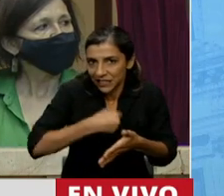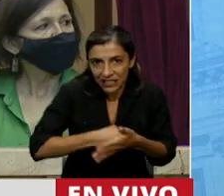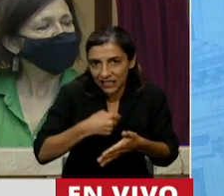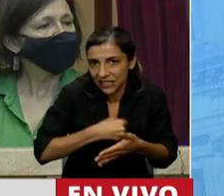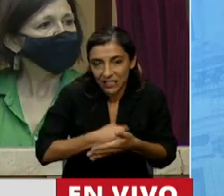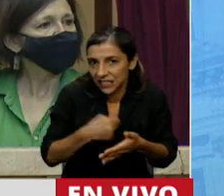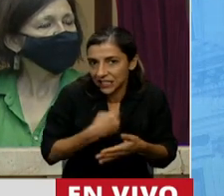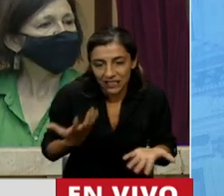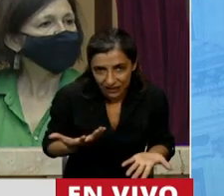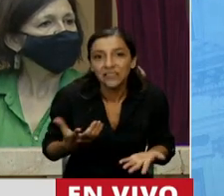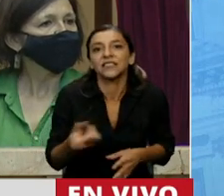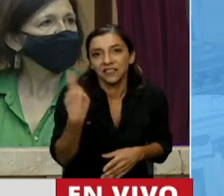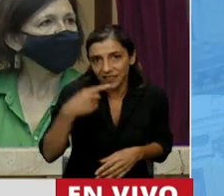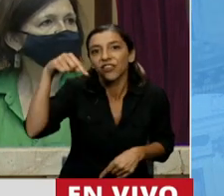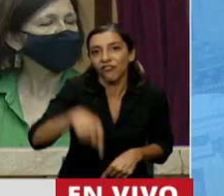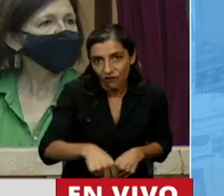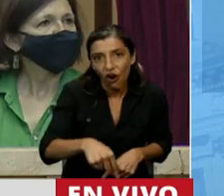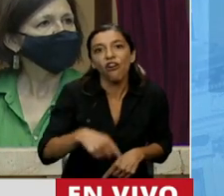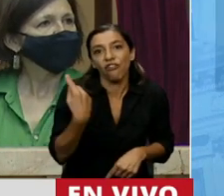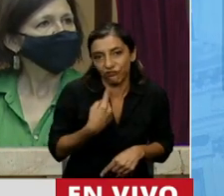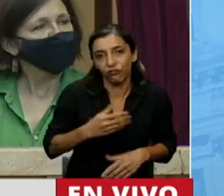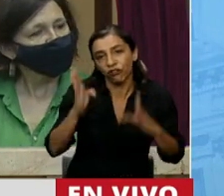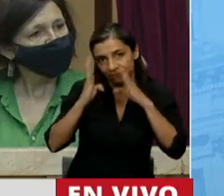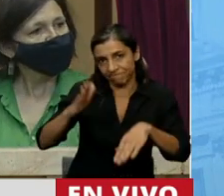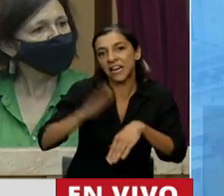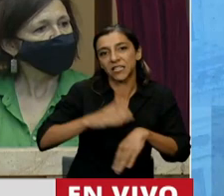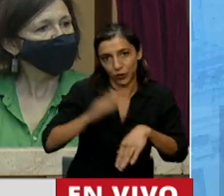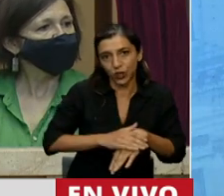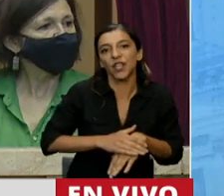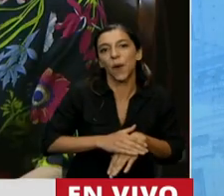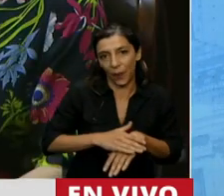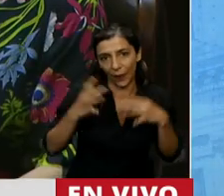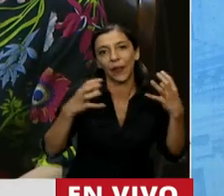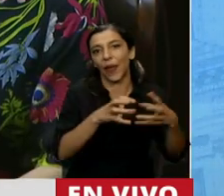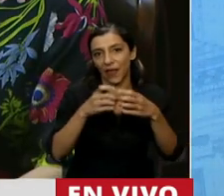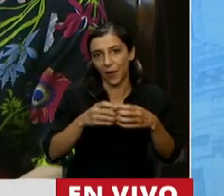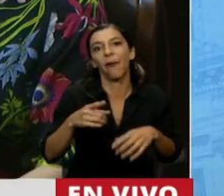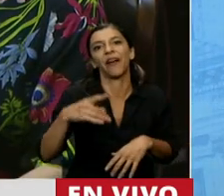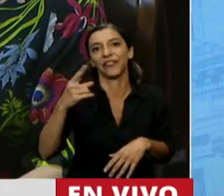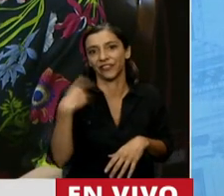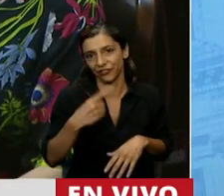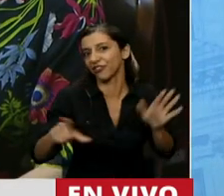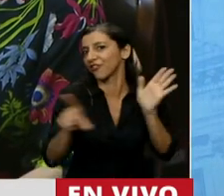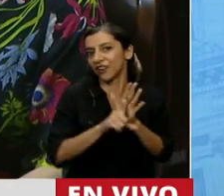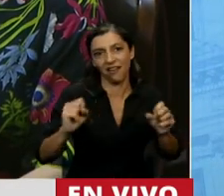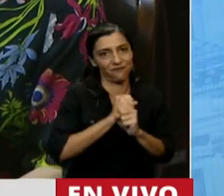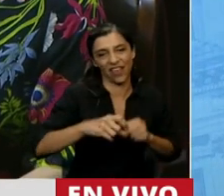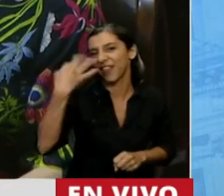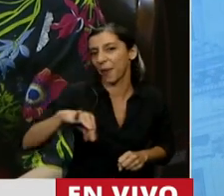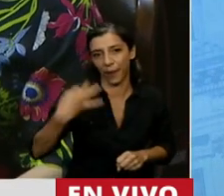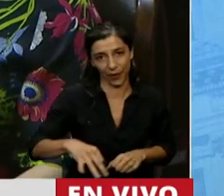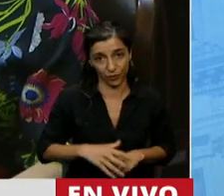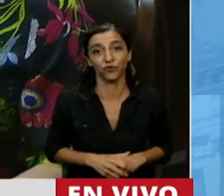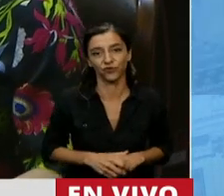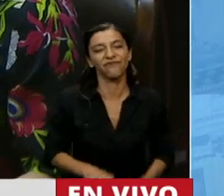las militantes. Y con ellas es nuestro compromiso y a ellas fundamentalmente nuestra gratitud. Gracias a